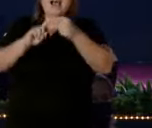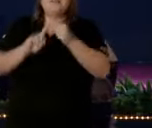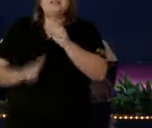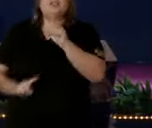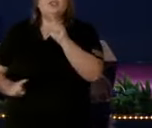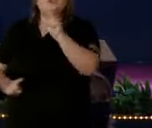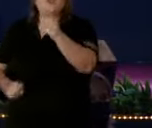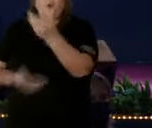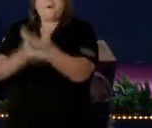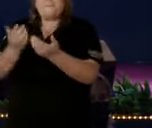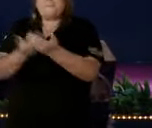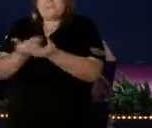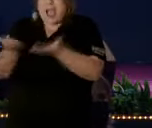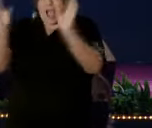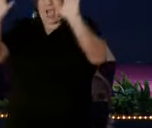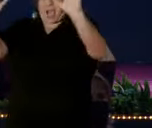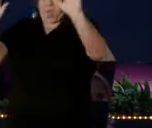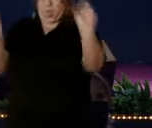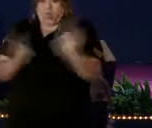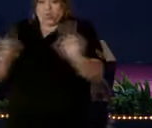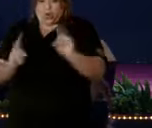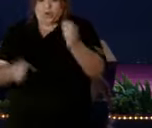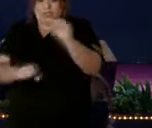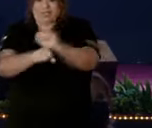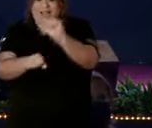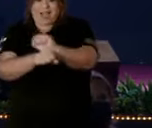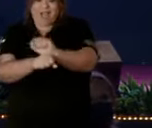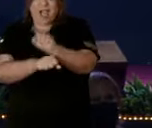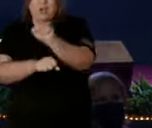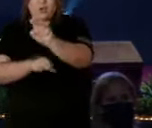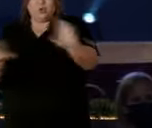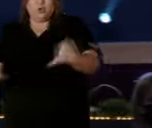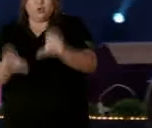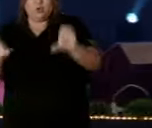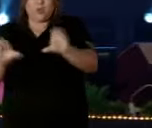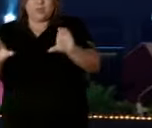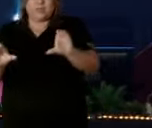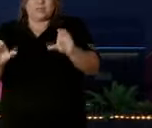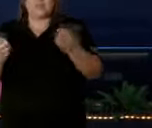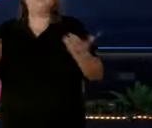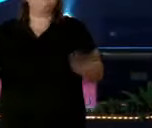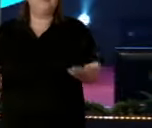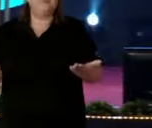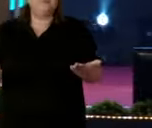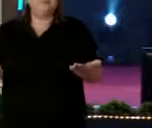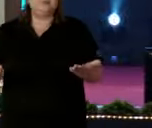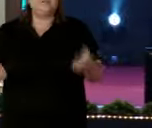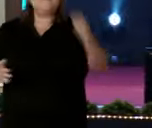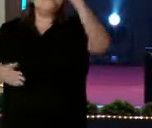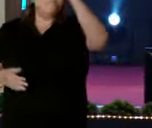pones tus manos, de donde tú trabajas, de todo lo que tú haces. Va a bendecir Dios y prosperar. Padre, en el nombre de Jesús,